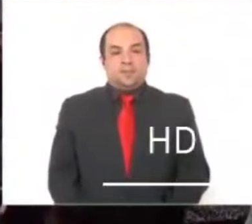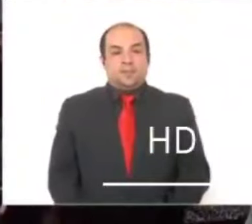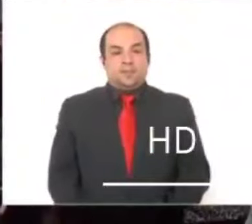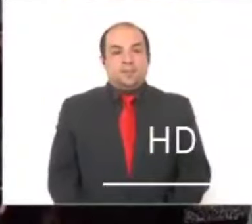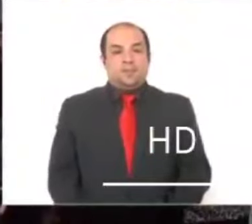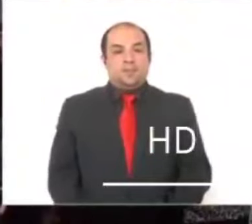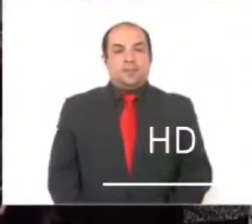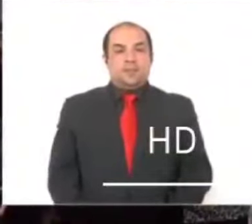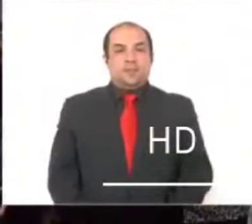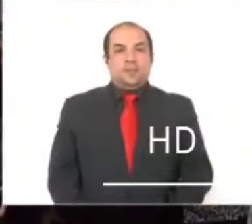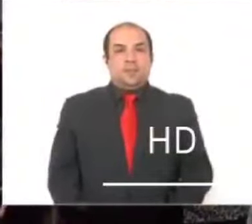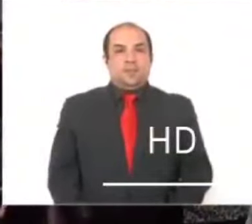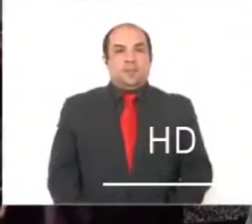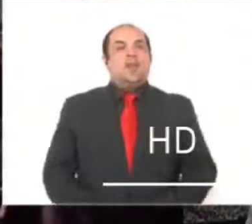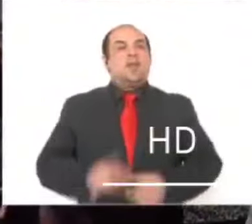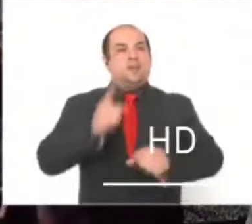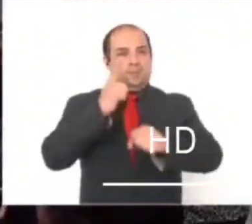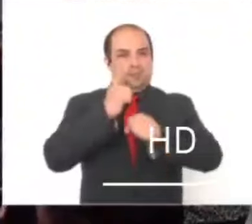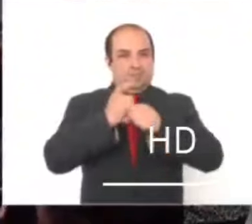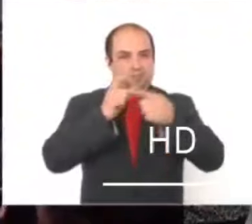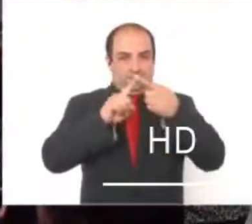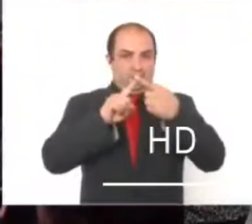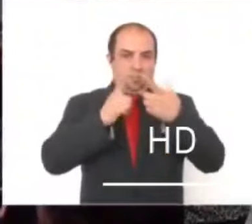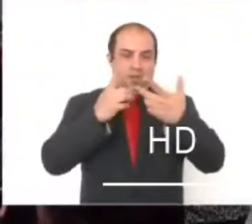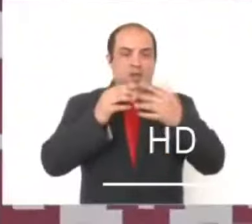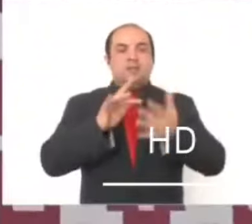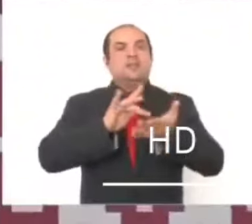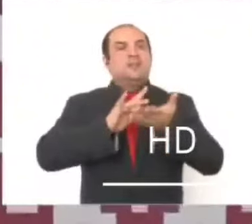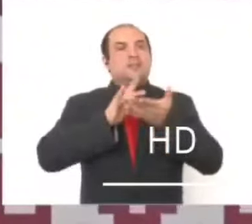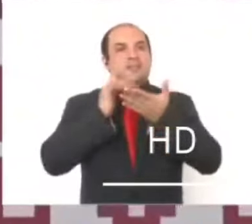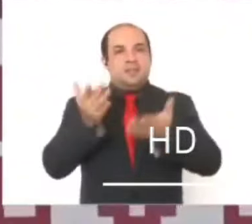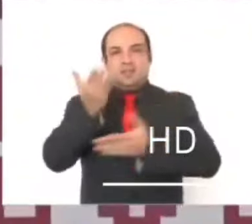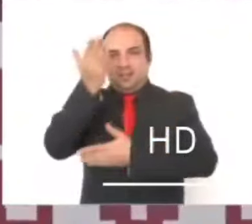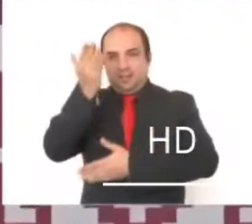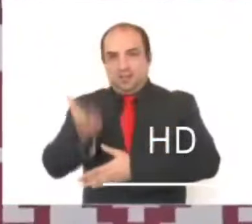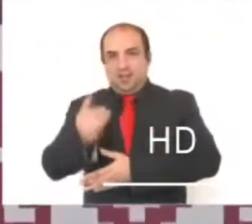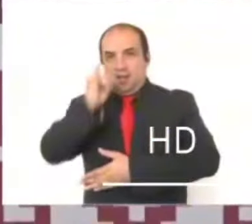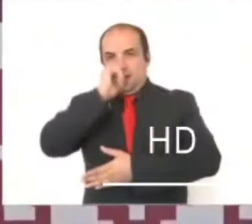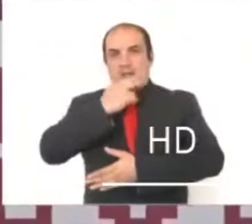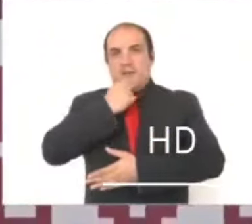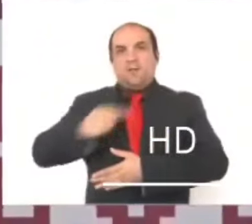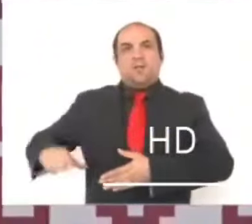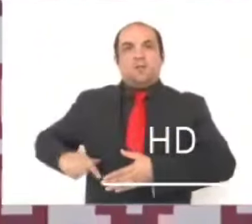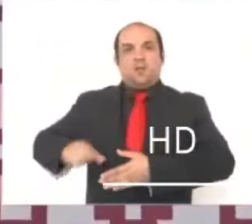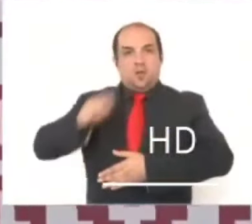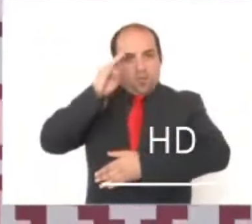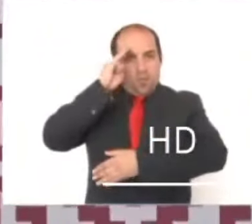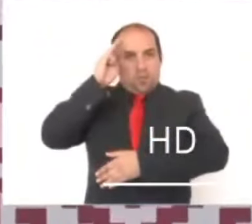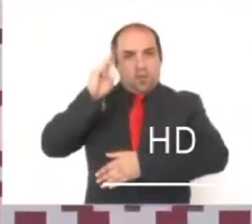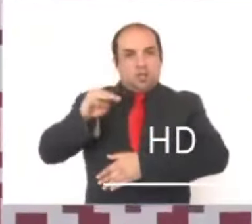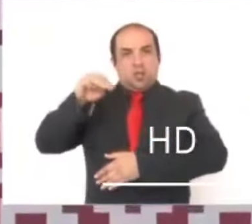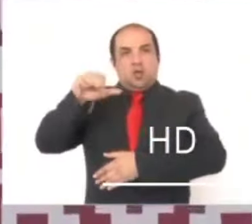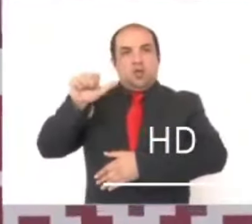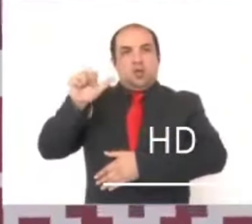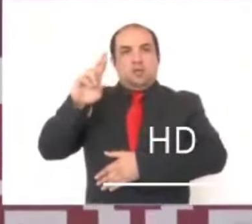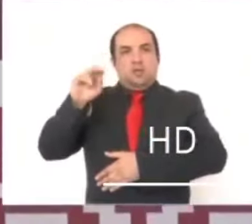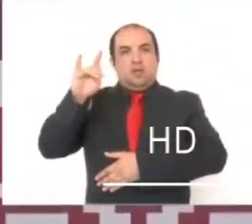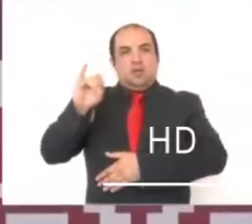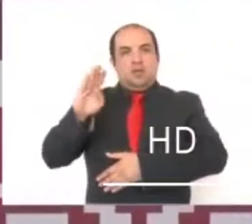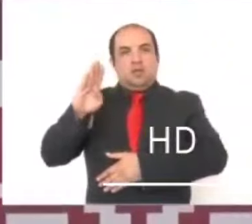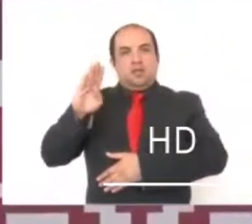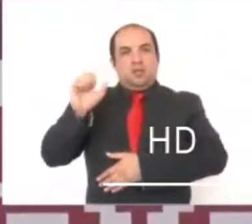Sí. Primeramente, muchas gracias al jefe de gobierno, maestro Martí